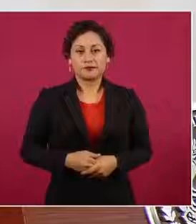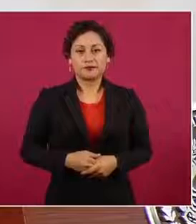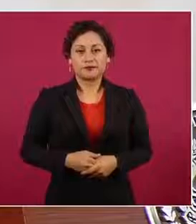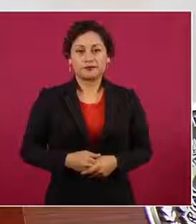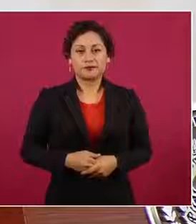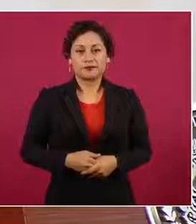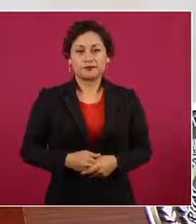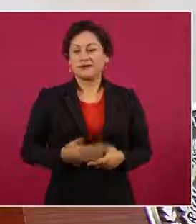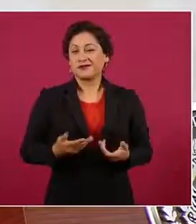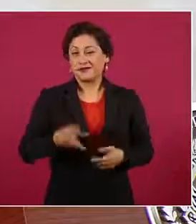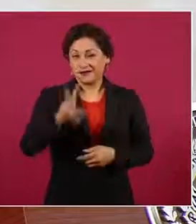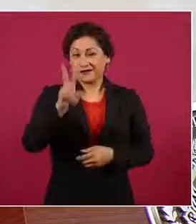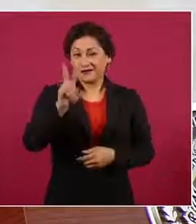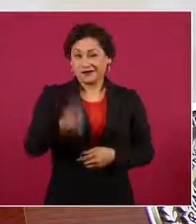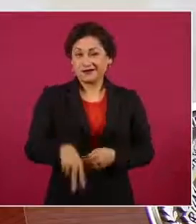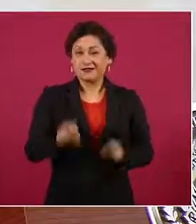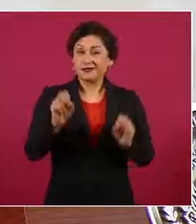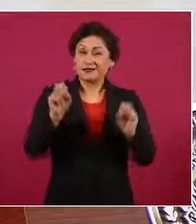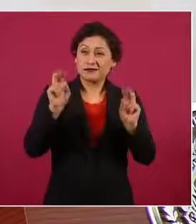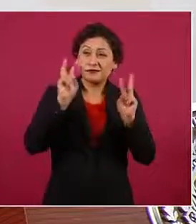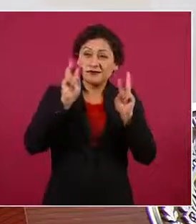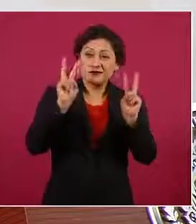mucha repetición.